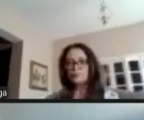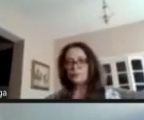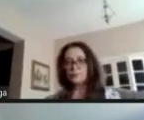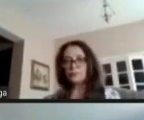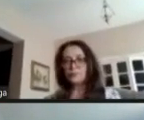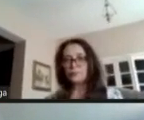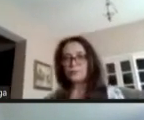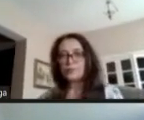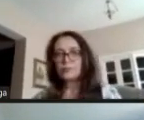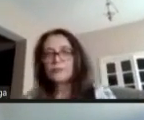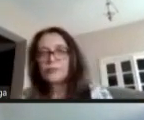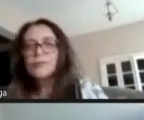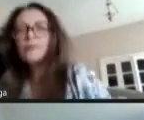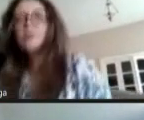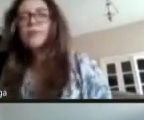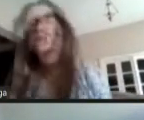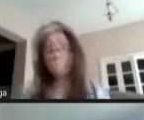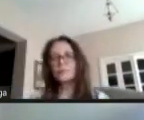Muchas gracias.